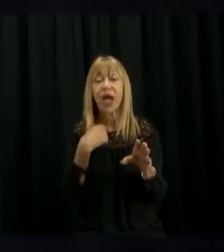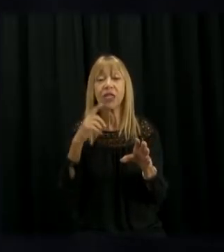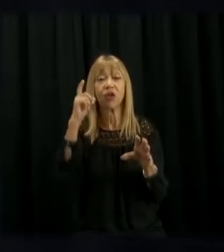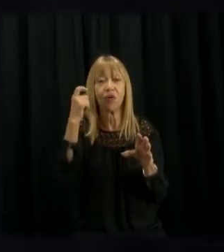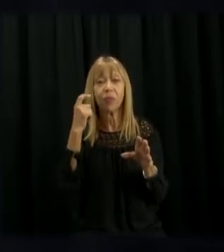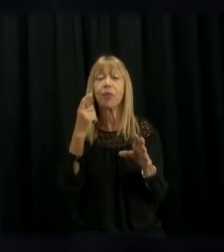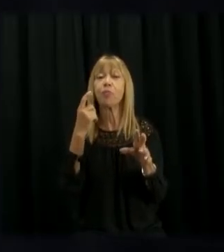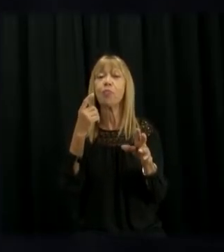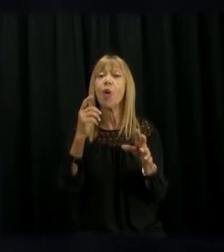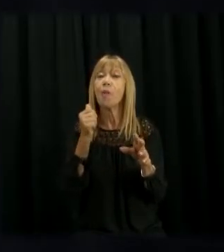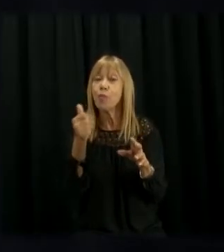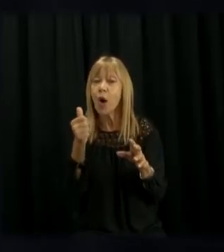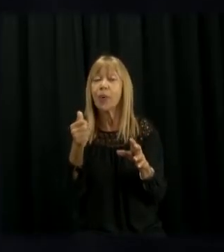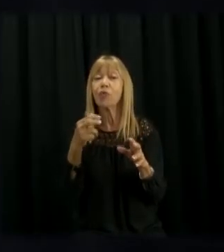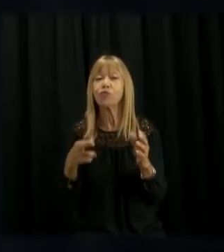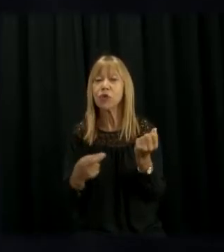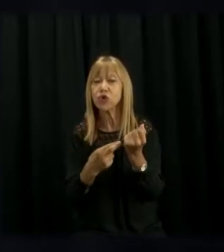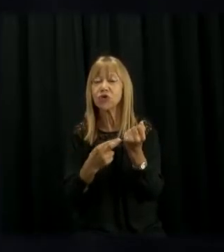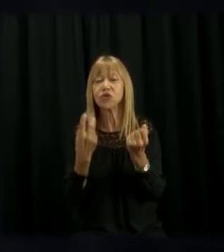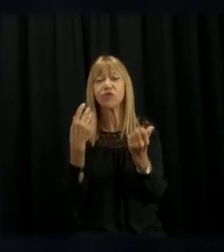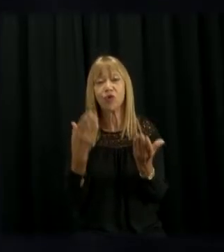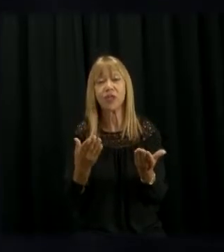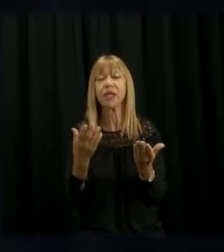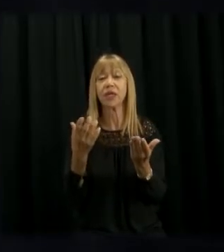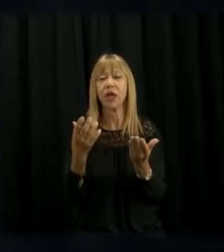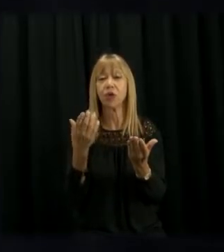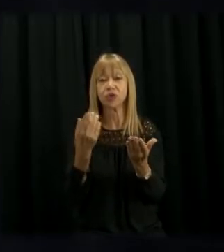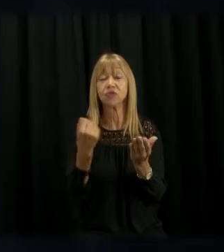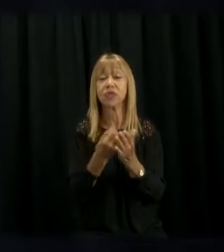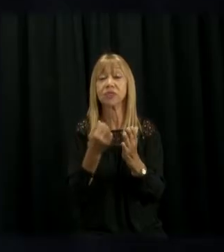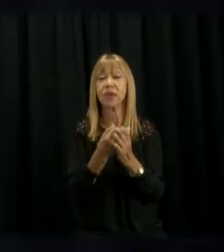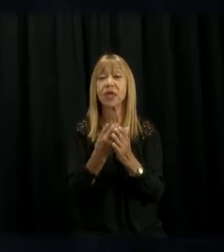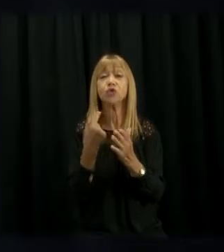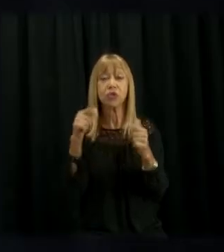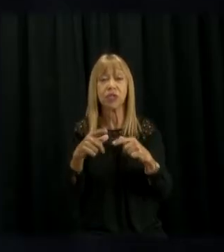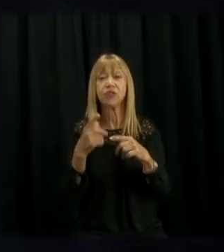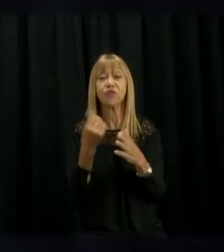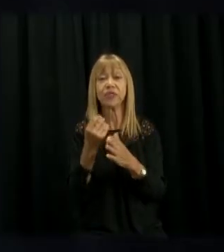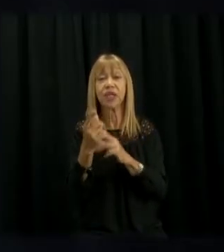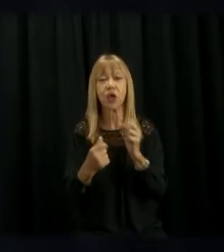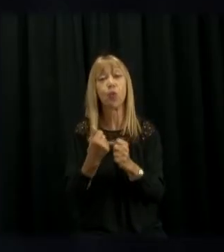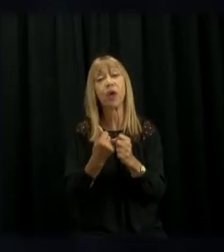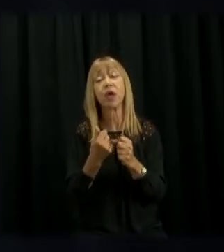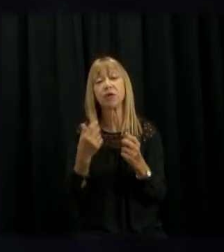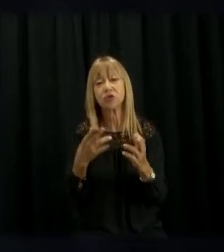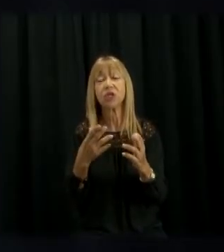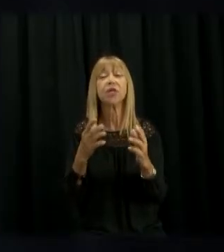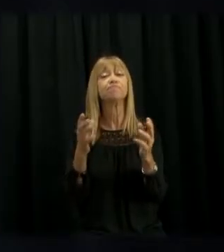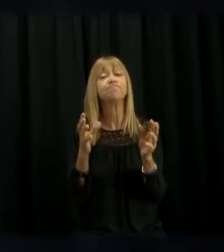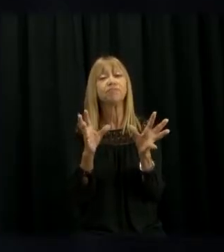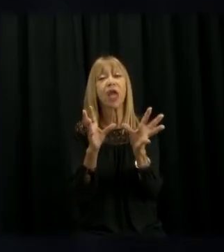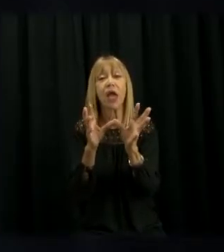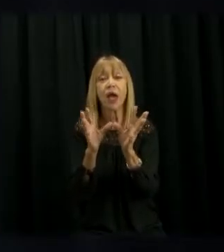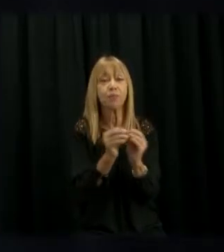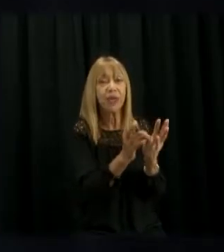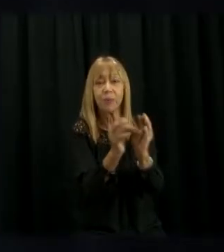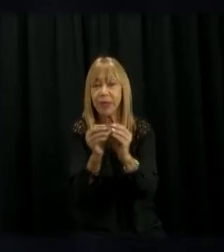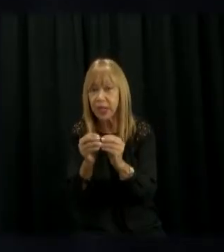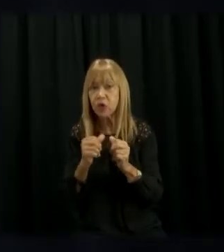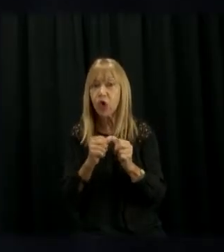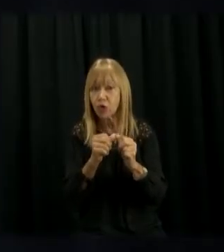para asegurarse de que el gobierno tenga los recursos necesarios para prepararse para esos CAFRs. En estos planes fiscales, años fiscales, hemos